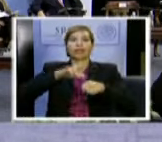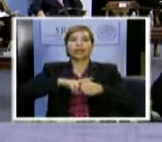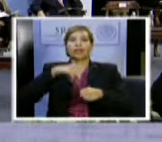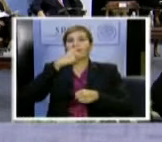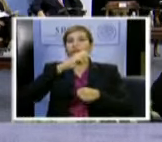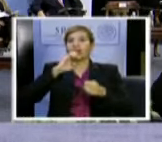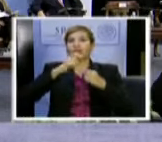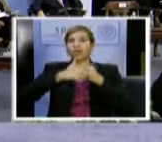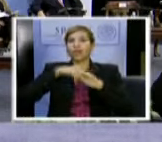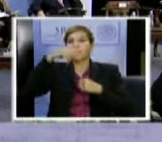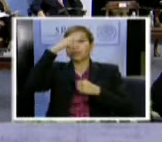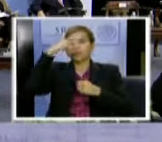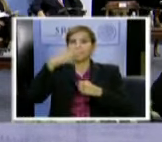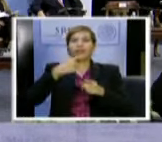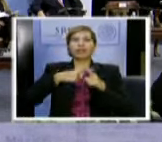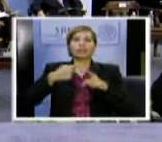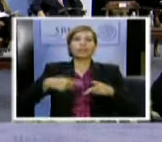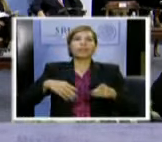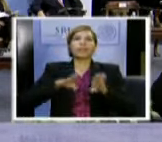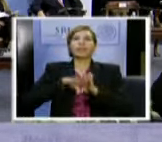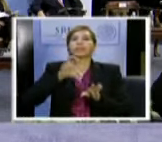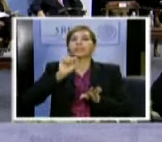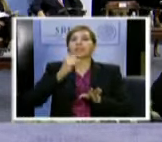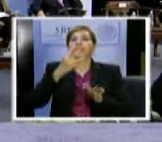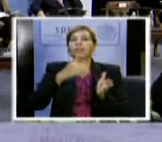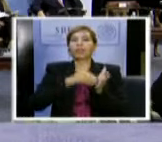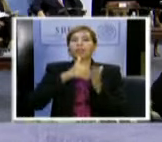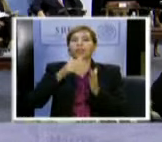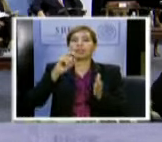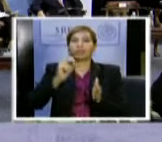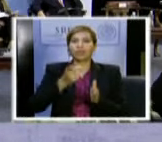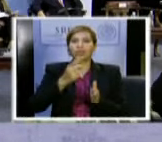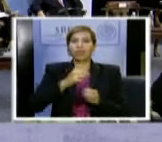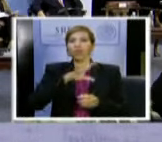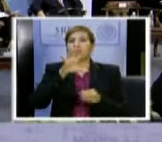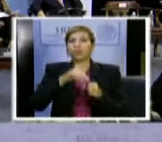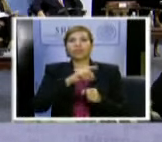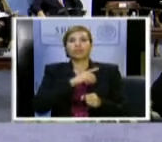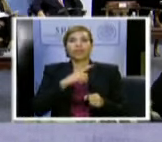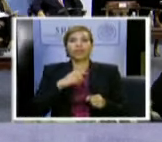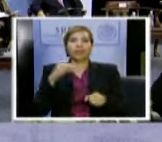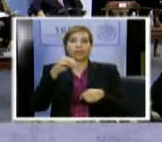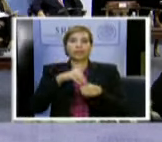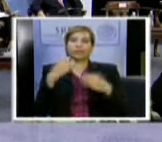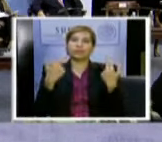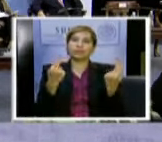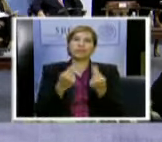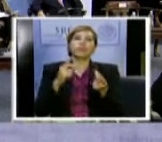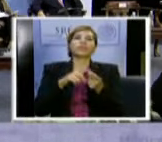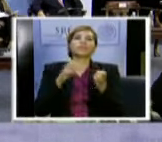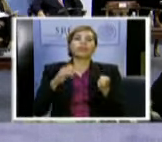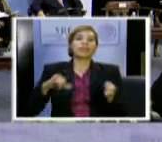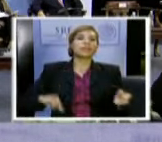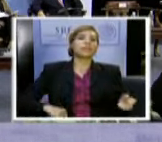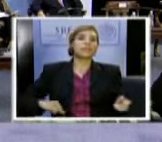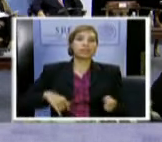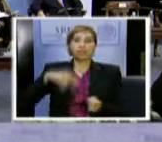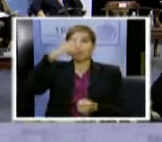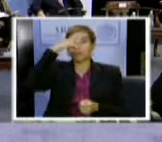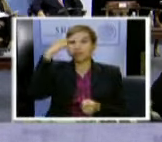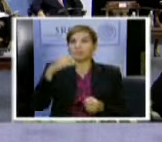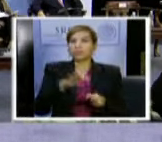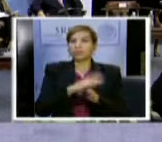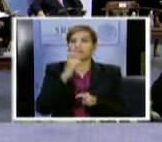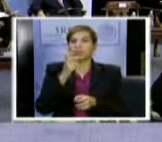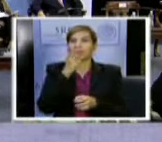Unión Europea con México comercializa 64,000 millones de dólares. Entonces tenemos que poner en perspectiva dónde están los intereses de México. Y por